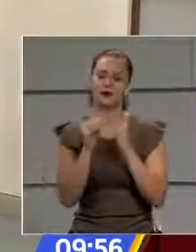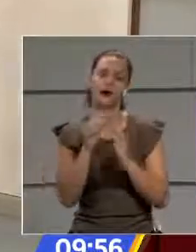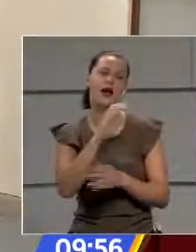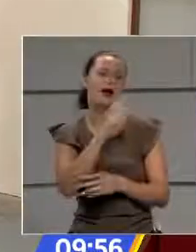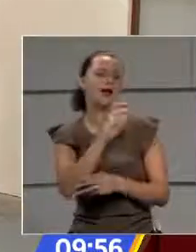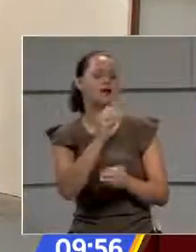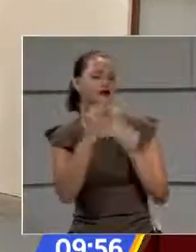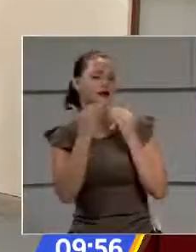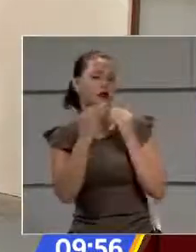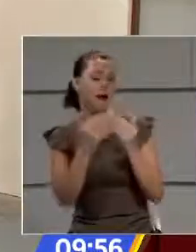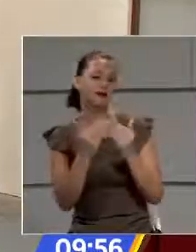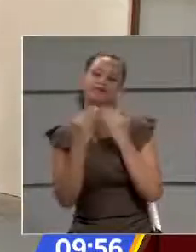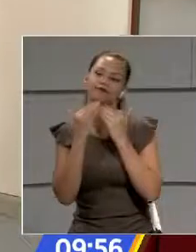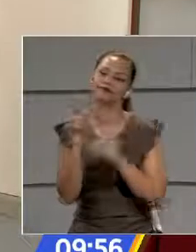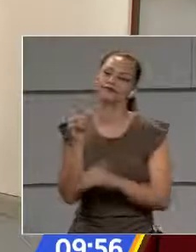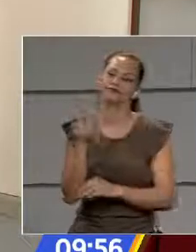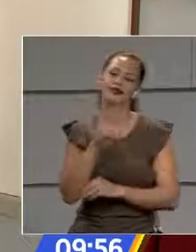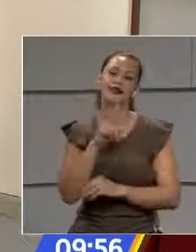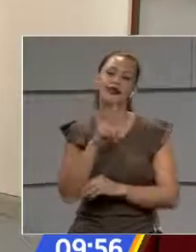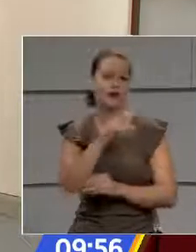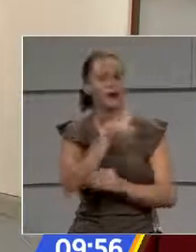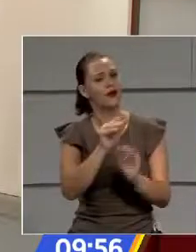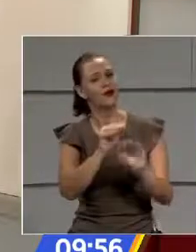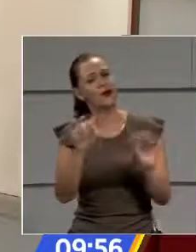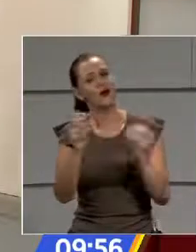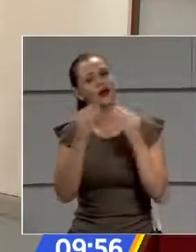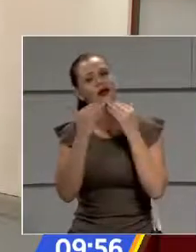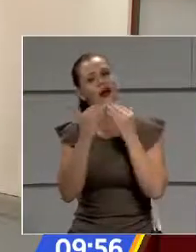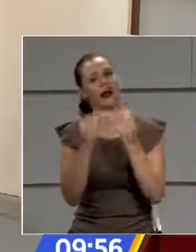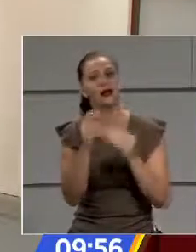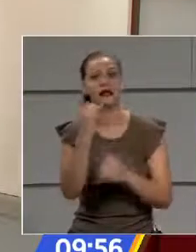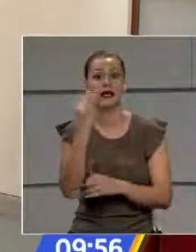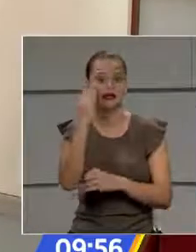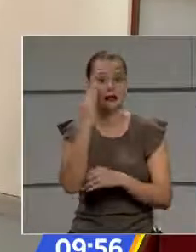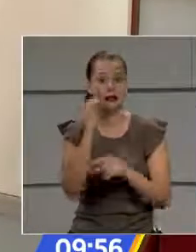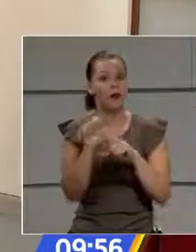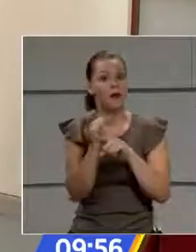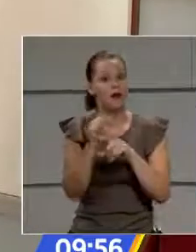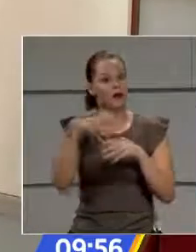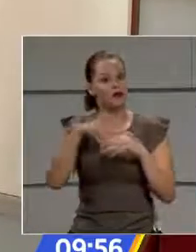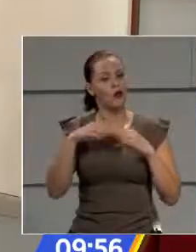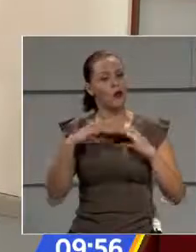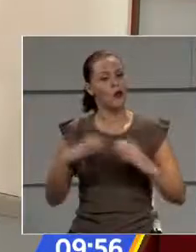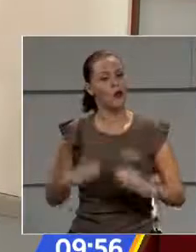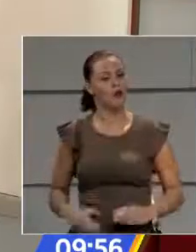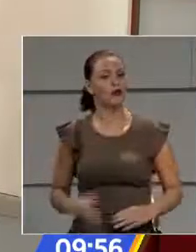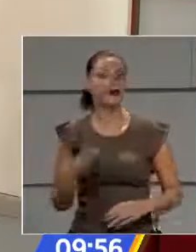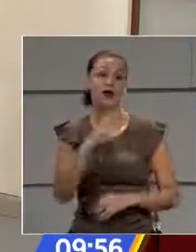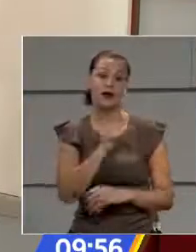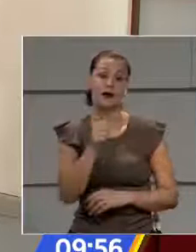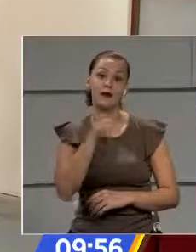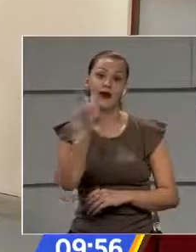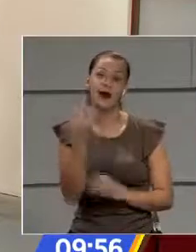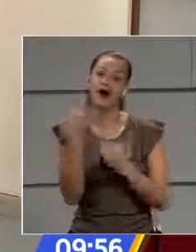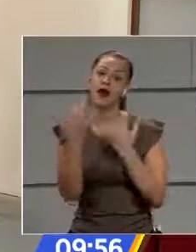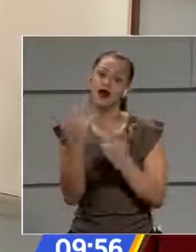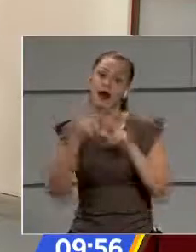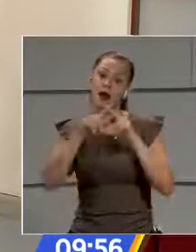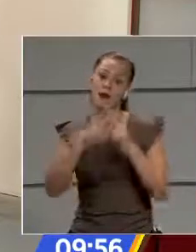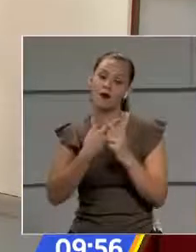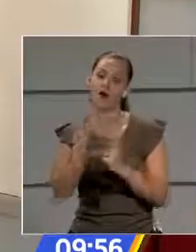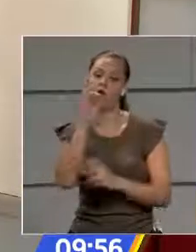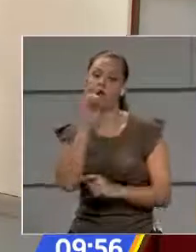muchas gracias. Gracias a ustedes. De verdad, niños y niñas, muchas gracias. Y ya saben, ejercitar nuestros órganos. Y mañana los esperamos a